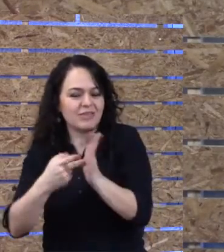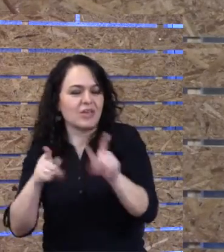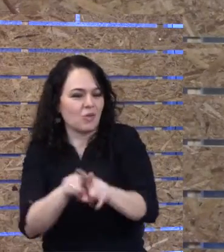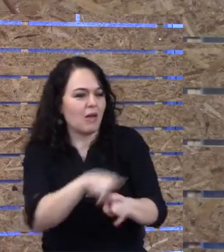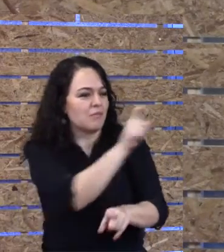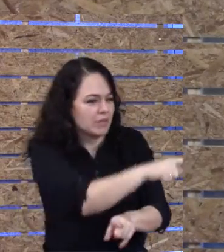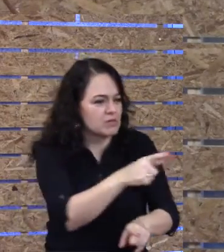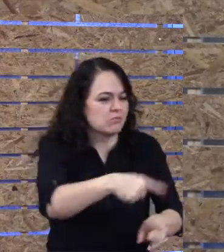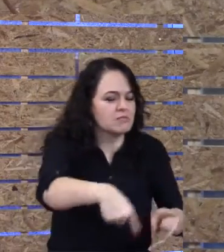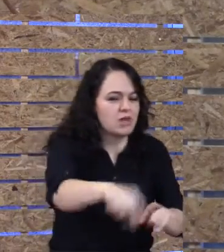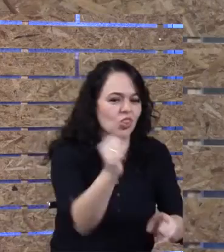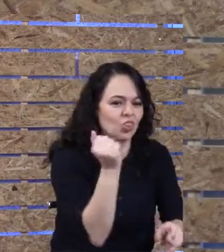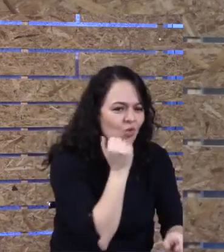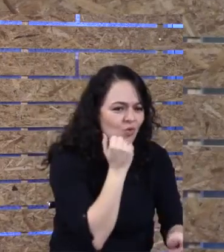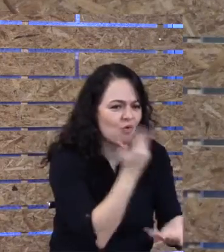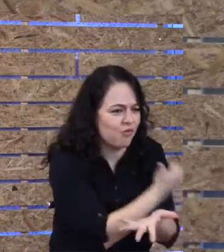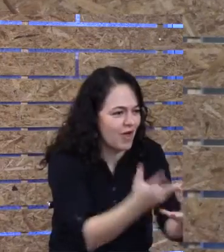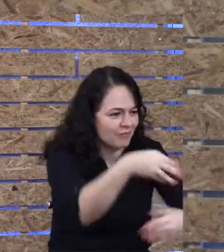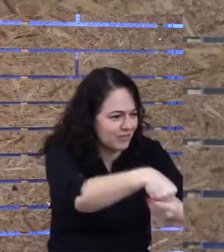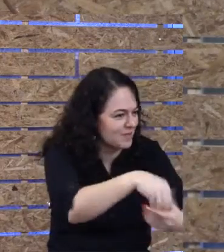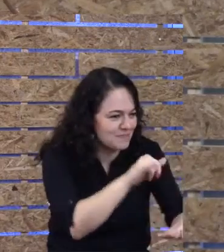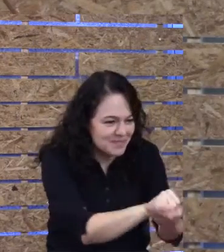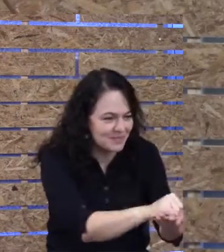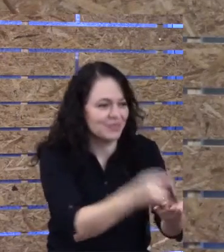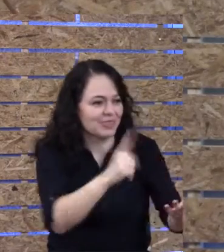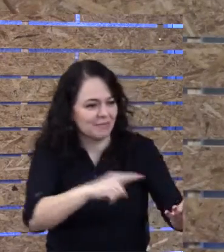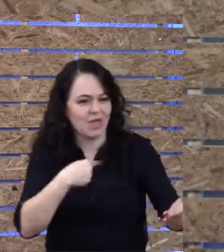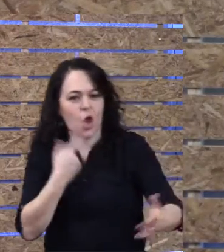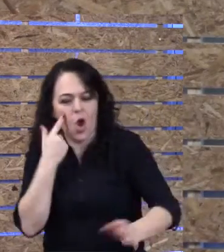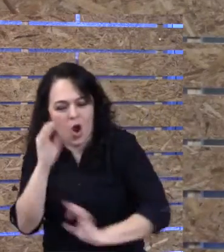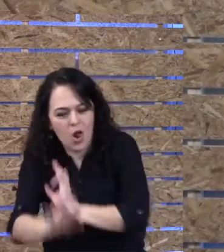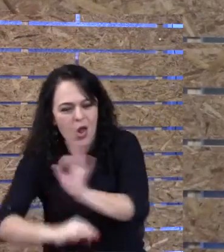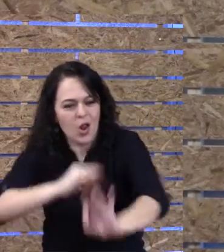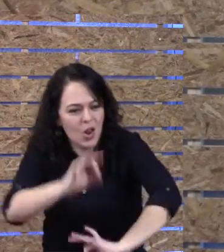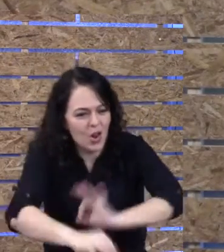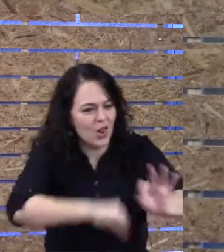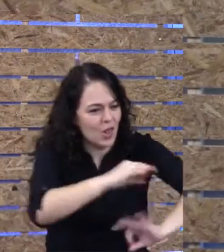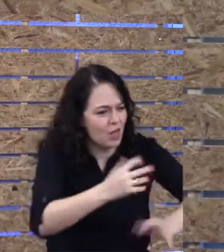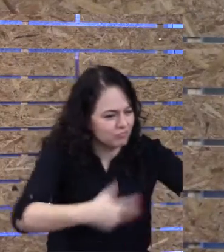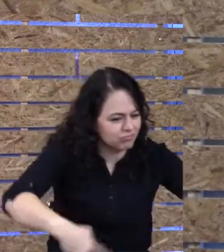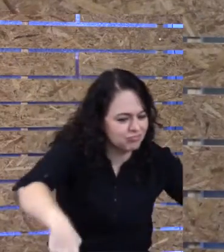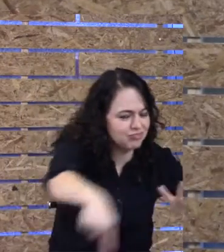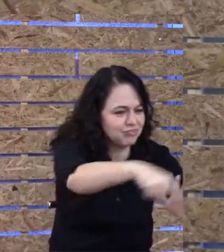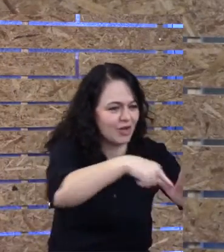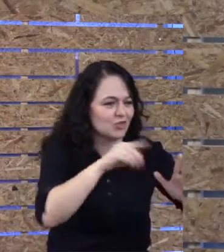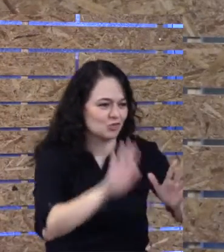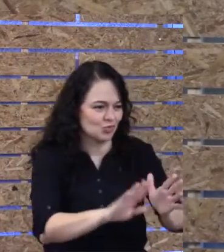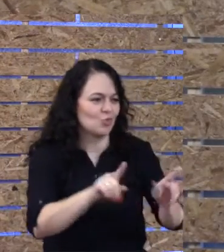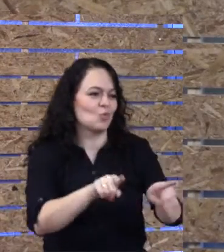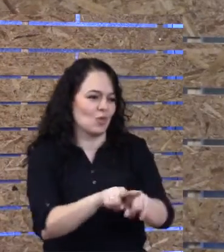salmo? Yo creo que viéndolo particularmente como un chequeo médico.